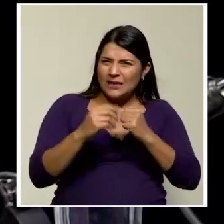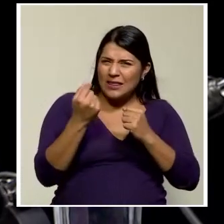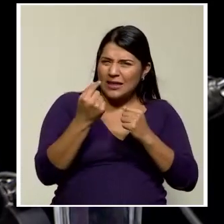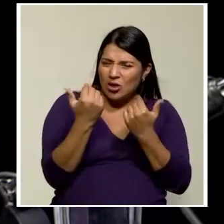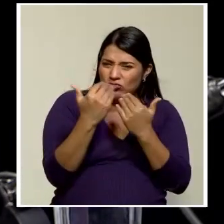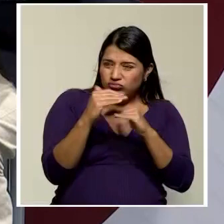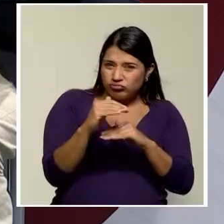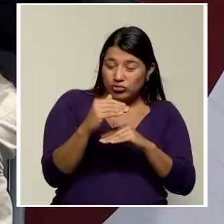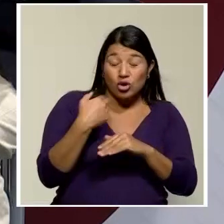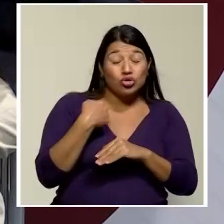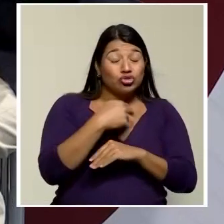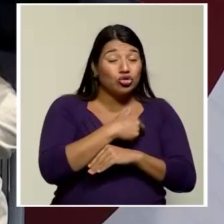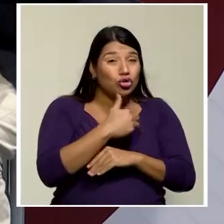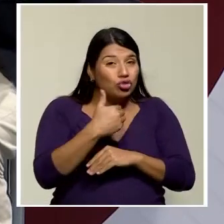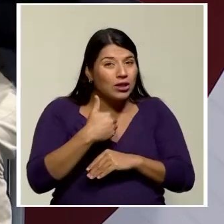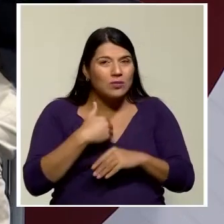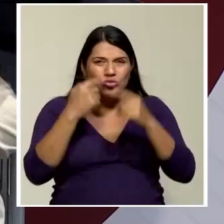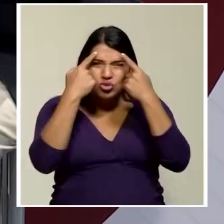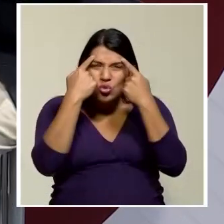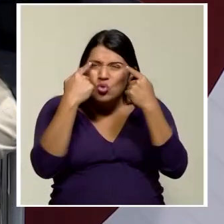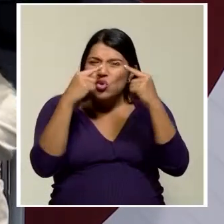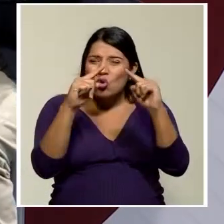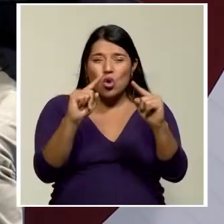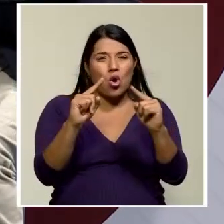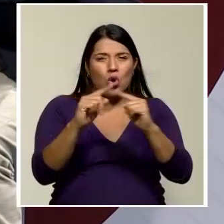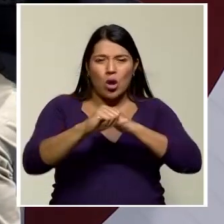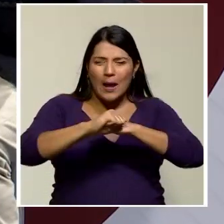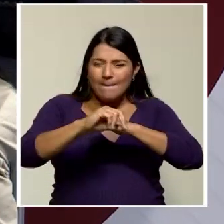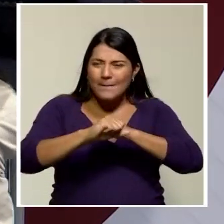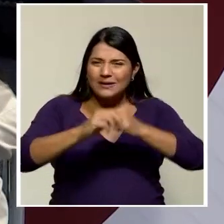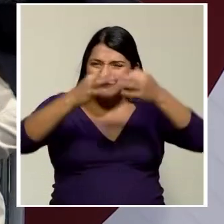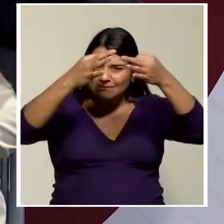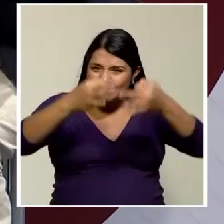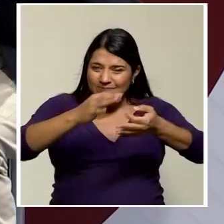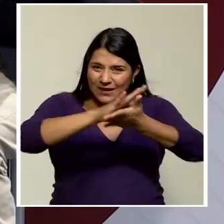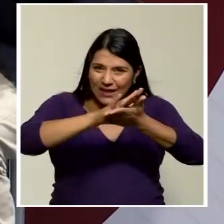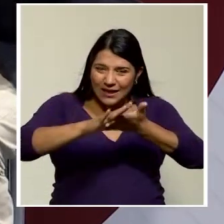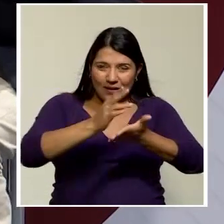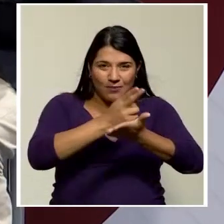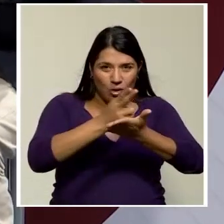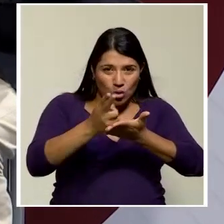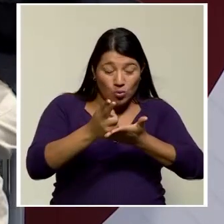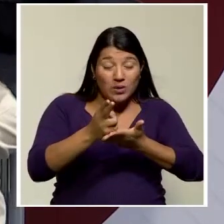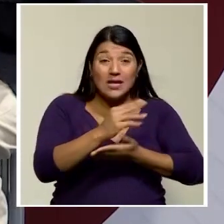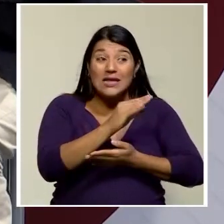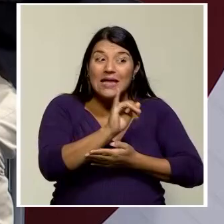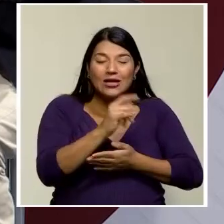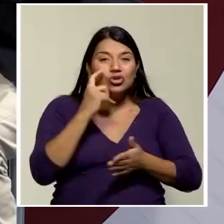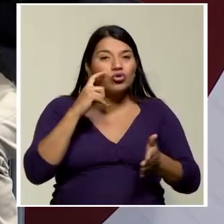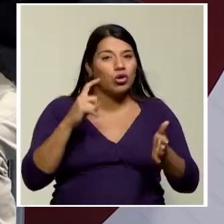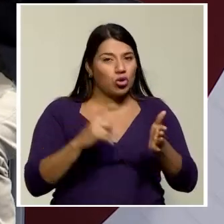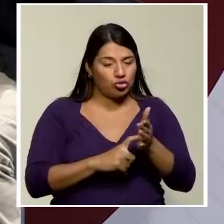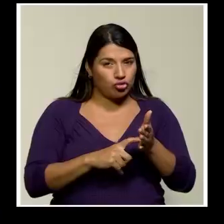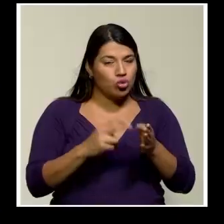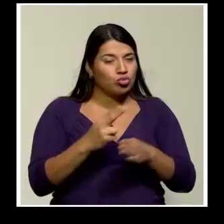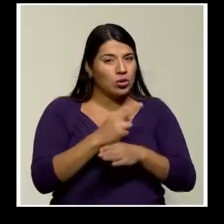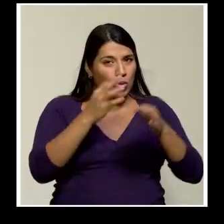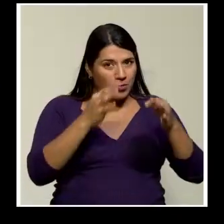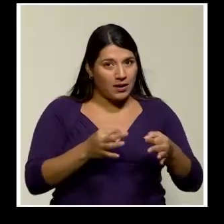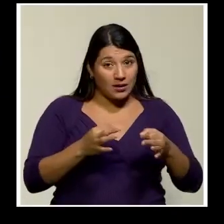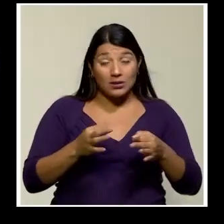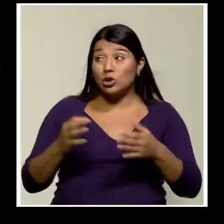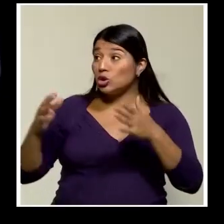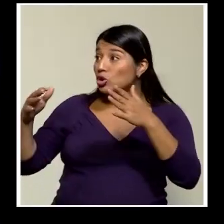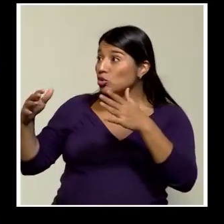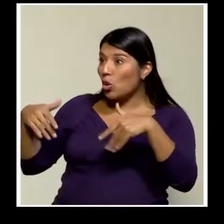un récord absolutamente limpio y eso lo reconocen los mismos señores del financiamiento de los partidos en el uso. Vienen invictos, todavía no